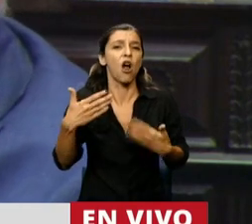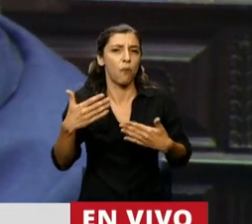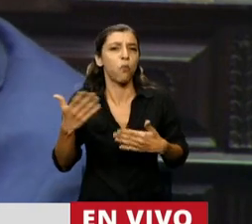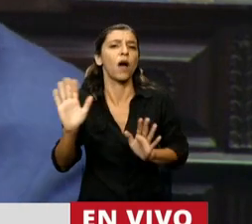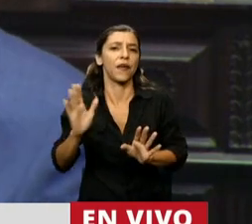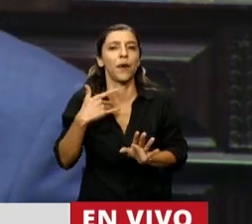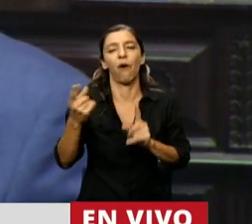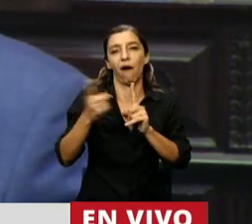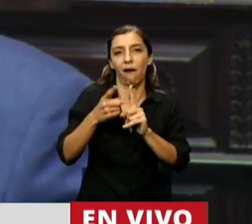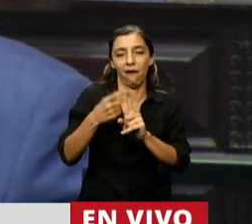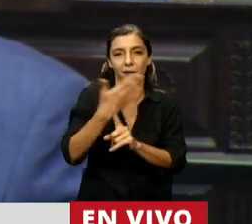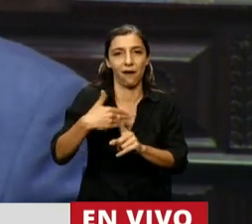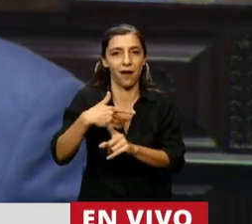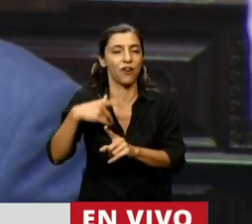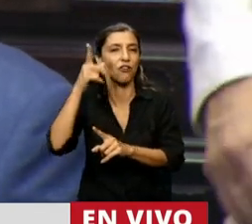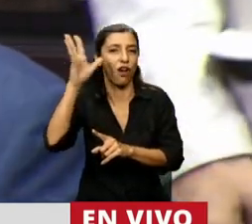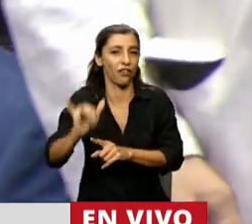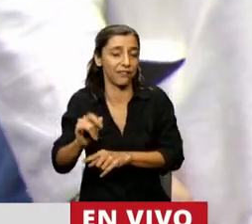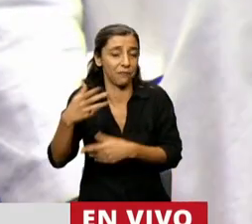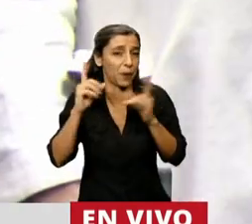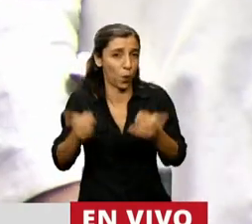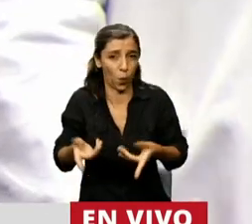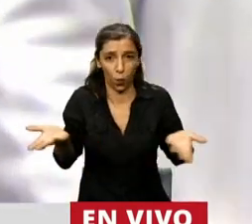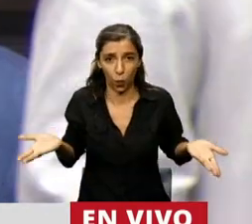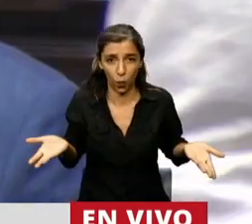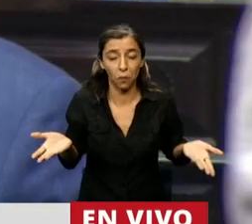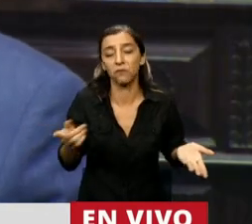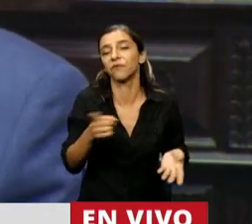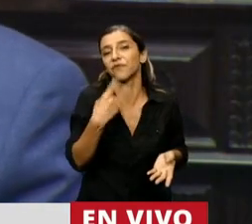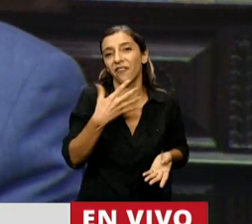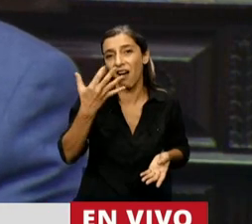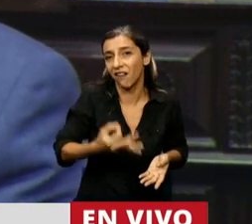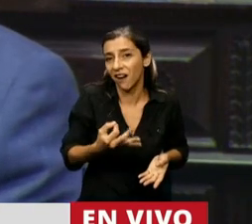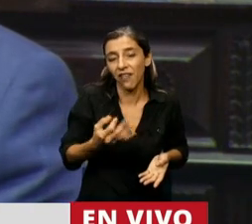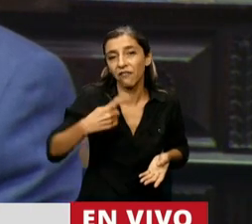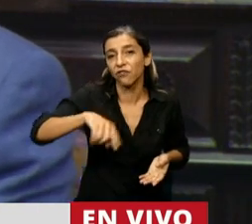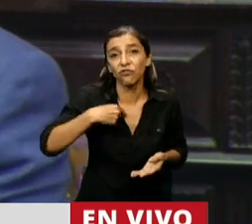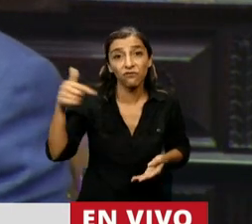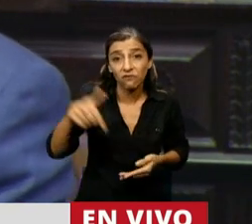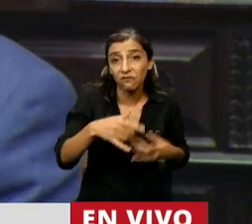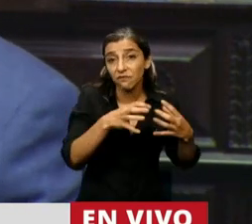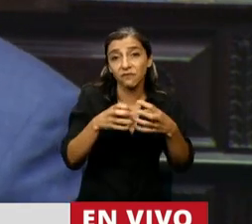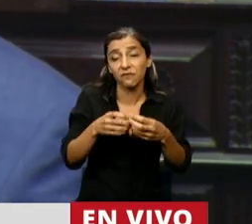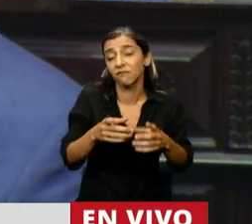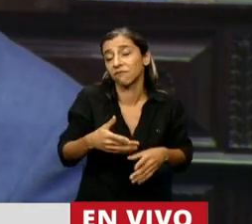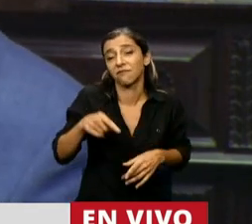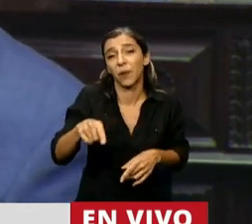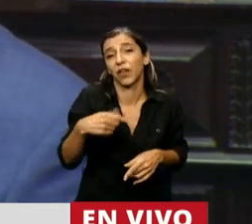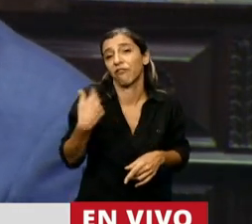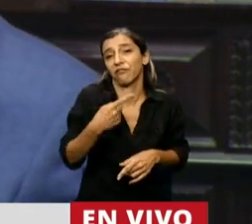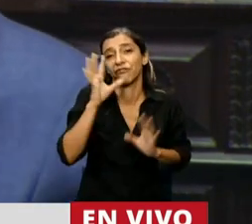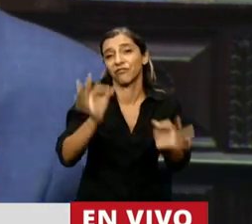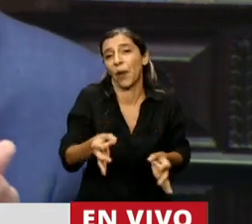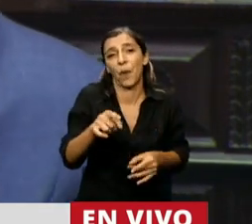rodríguez señor presidente esto que venimos a hacer hoy y simplemente un fiel reflejo de lo que es la palabra devaluada